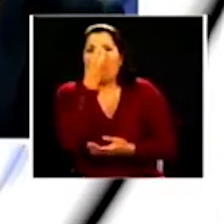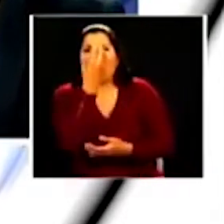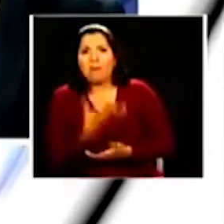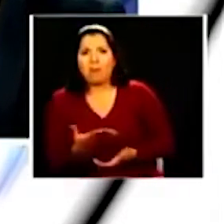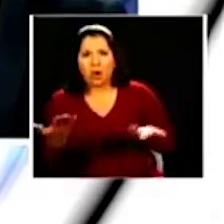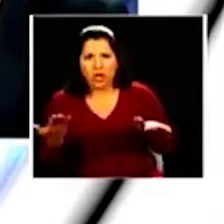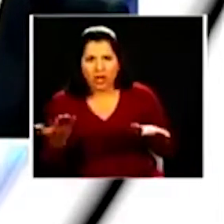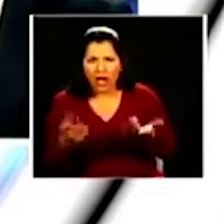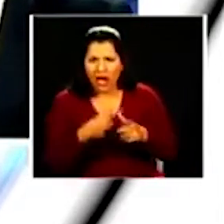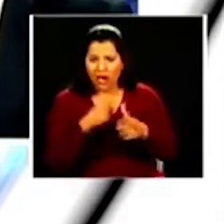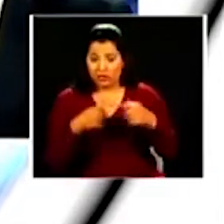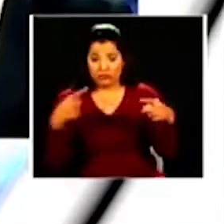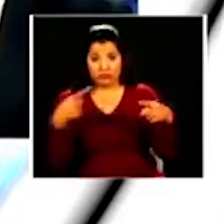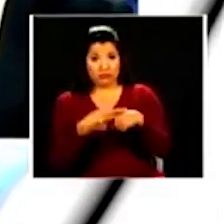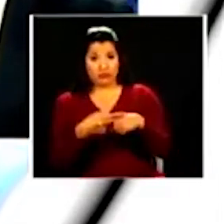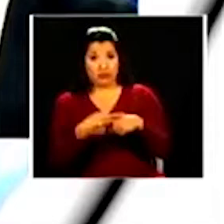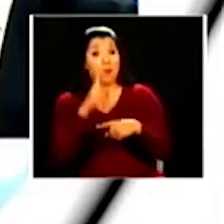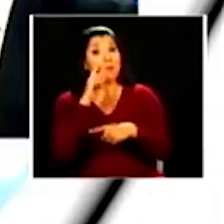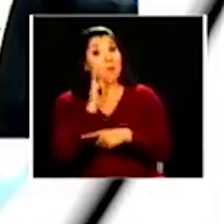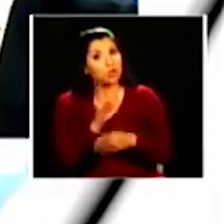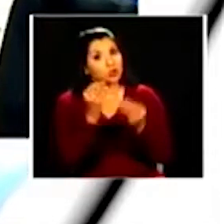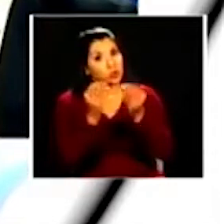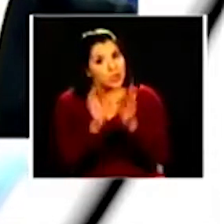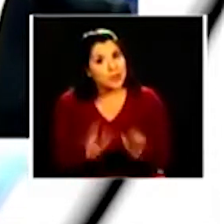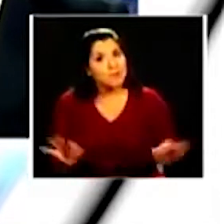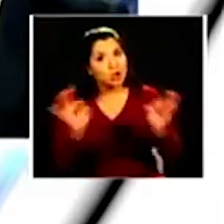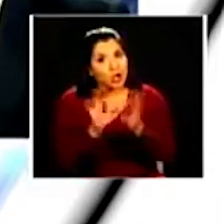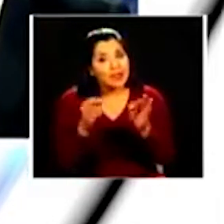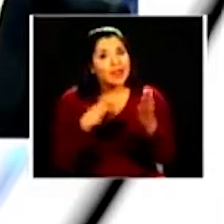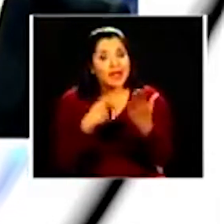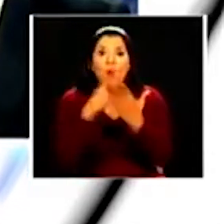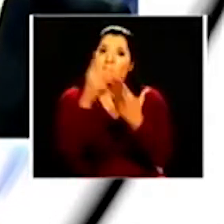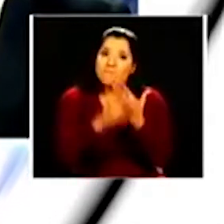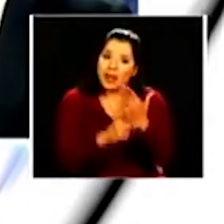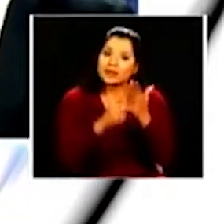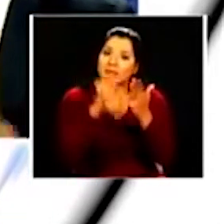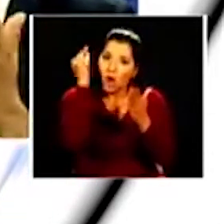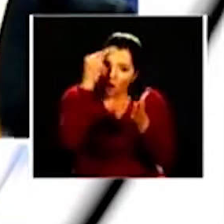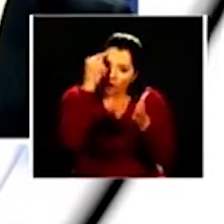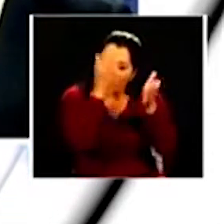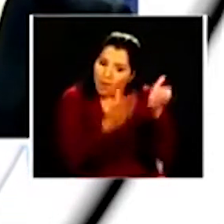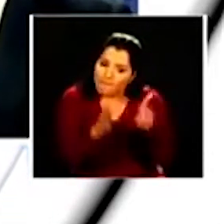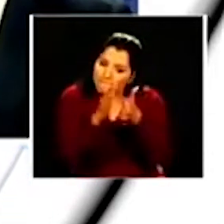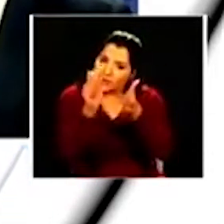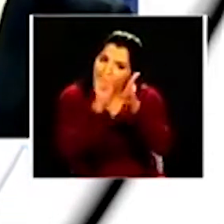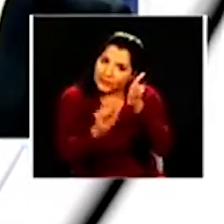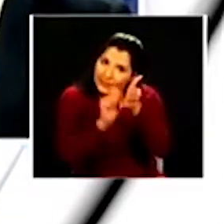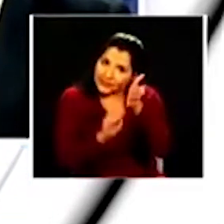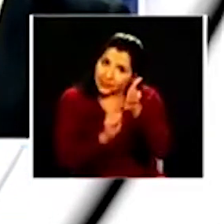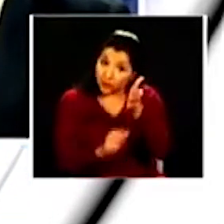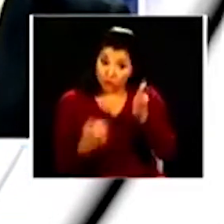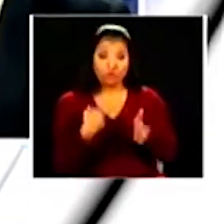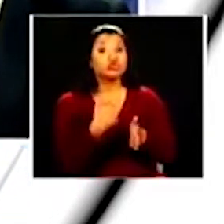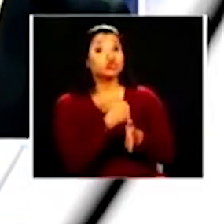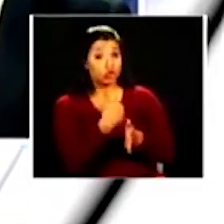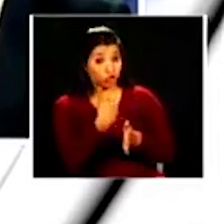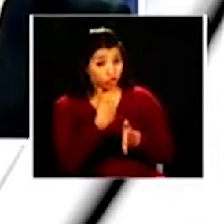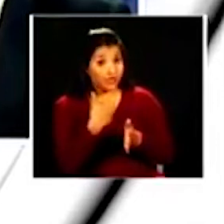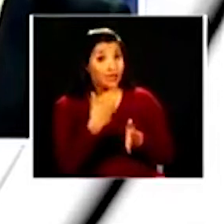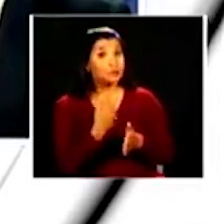es donde yo le digo, por eso es tan importante tener un programa de gobierno escrito. Nosotros tenemos un programa de gobierno escrito desde octubre,